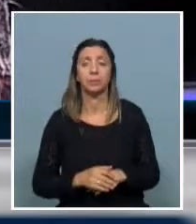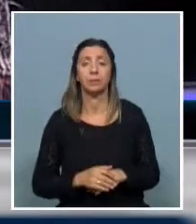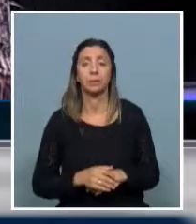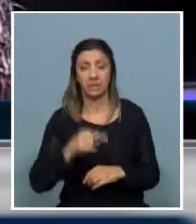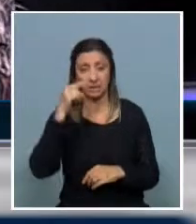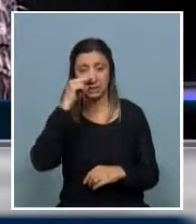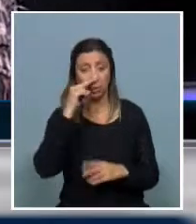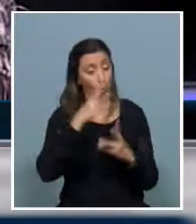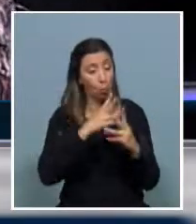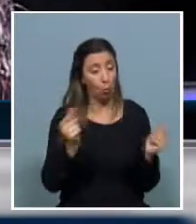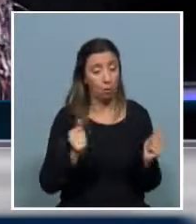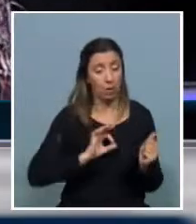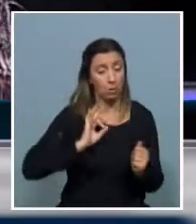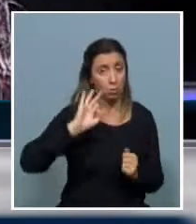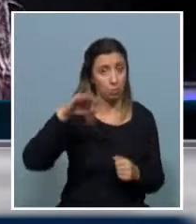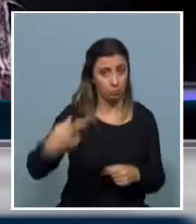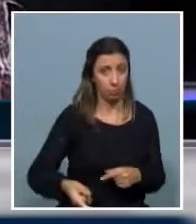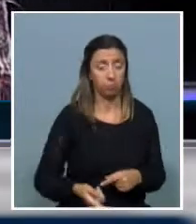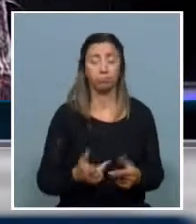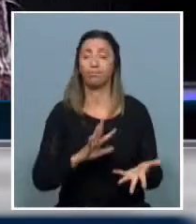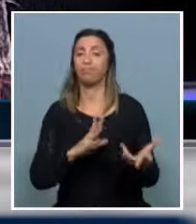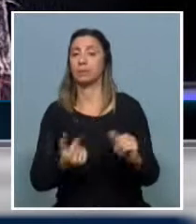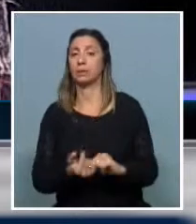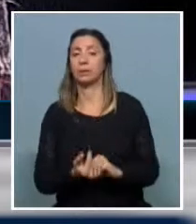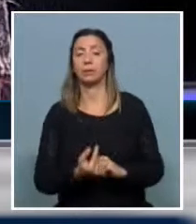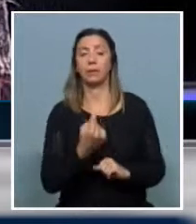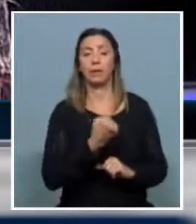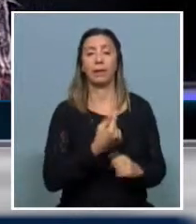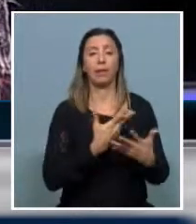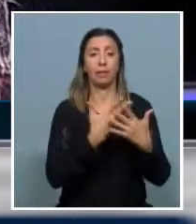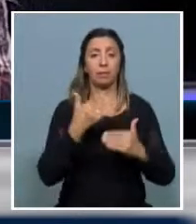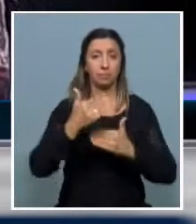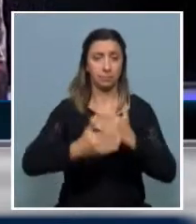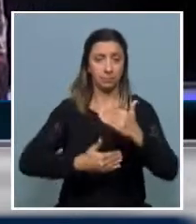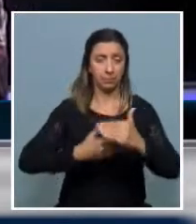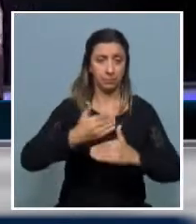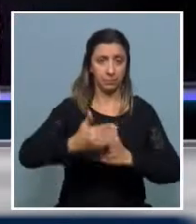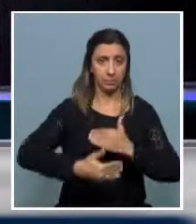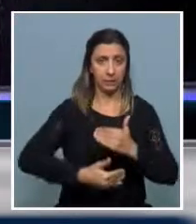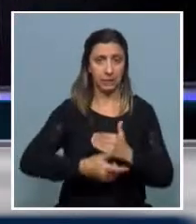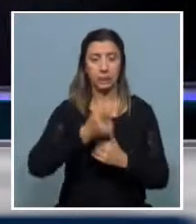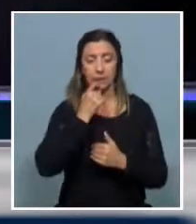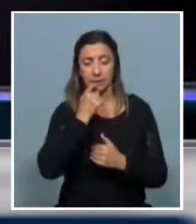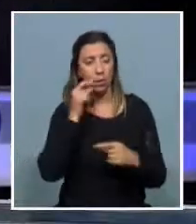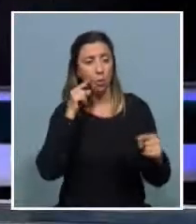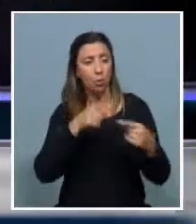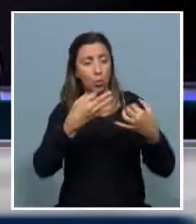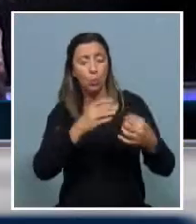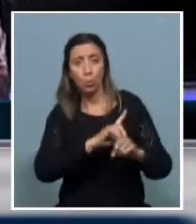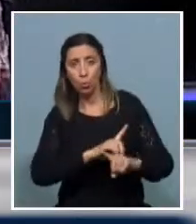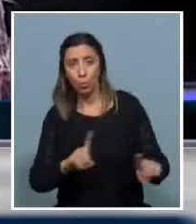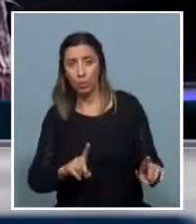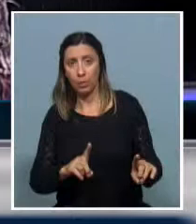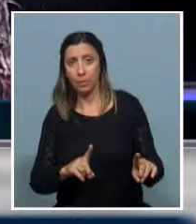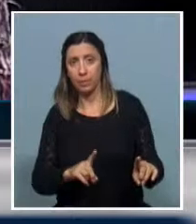culmina el 7 de junio del año que viene. De manera que cada día que pasa, uno, si no ha logrado los objetivos que se fijó